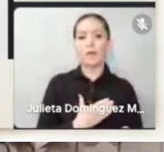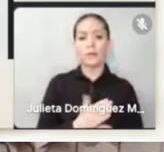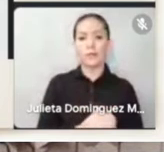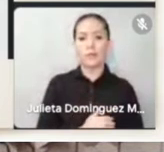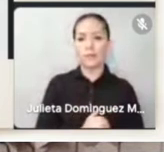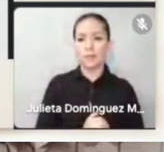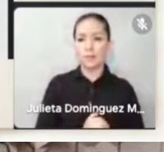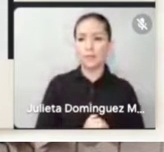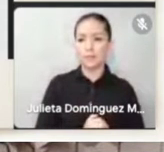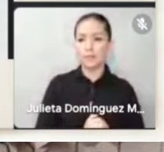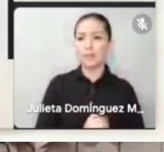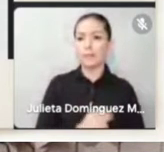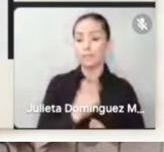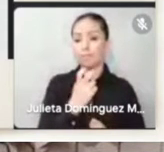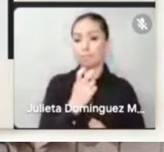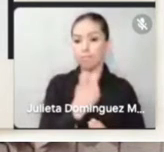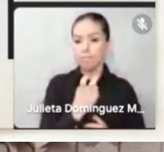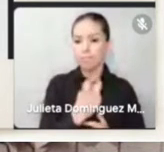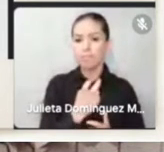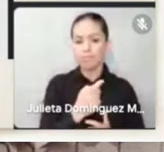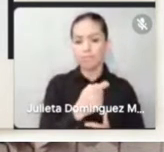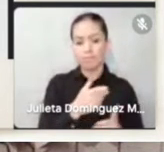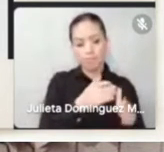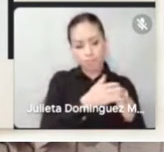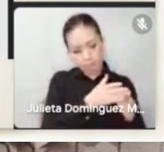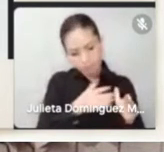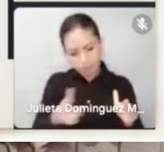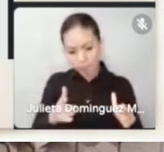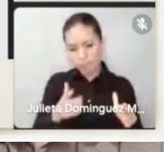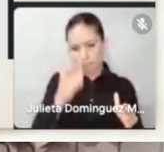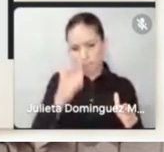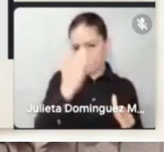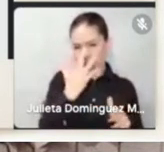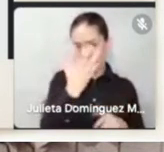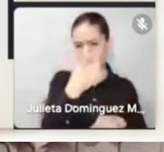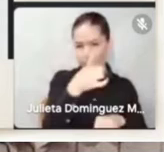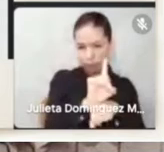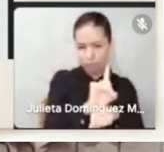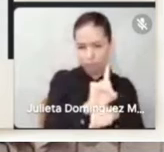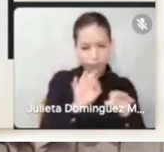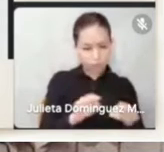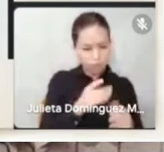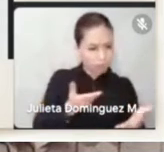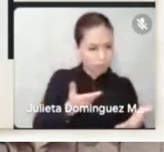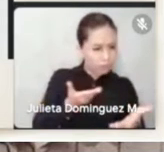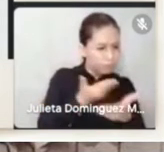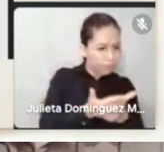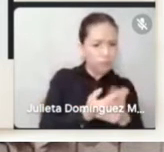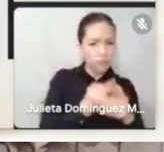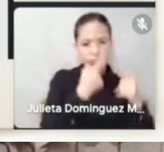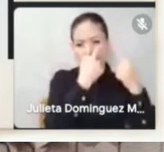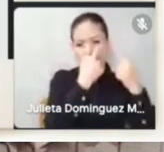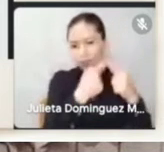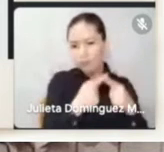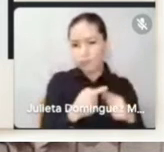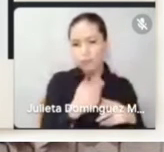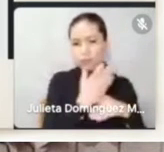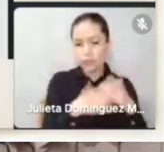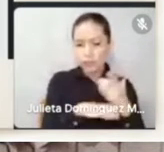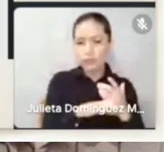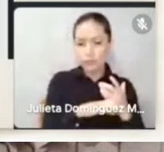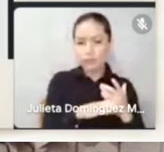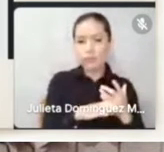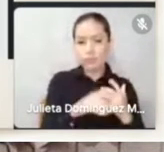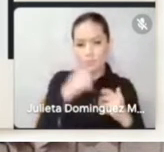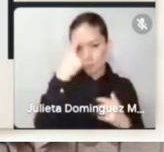efectivo, al haber promovido dentro del plazo legal de 5 días los medios de impugnación que consideraron adecuados a